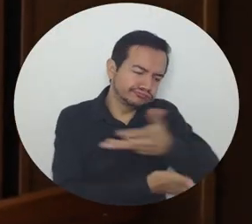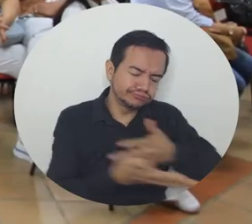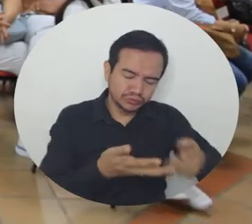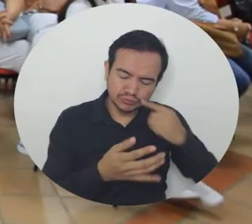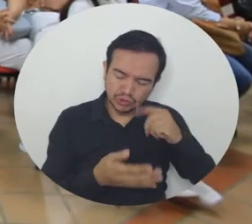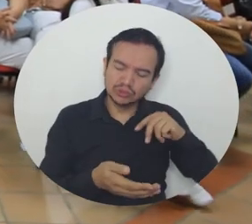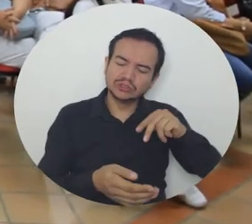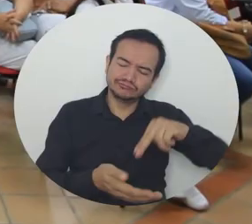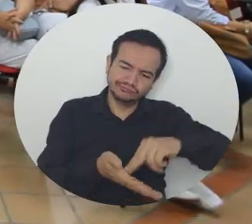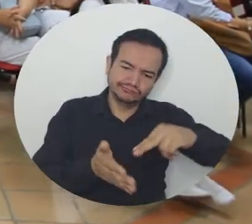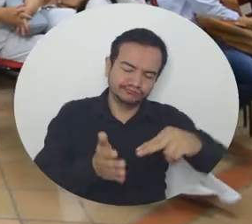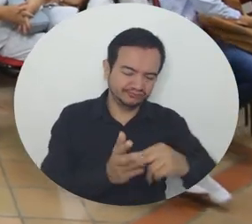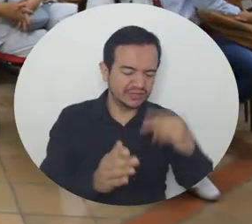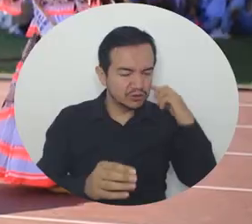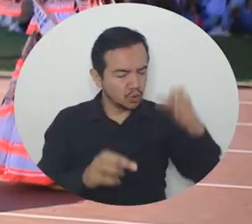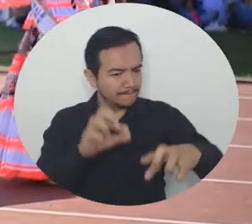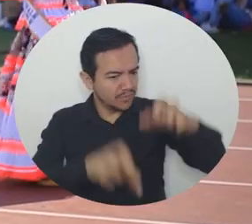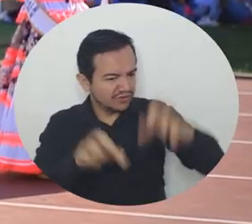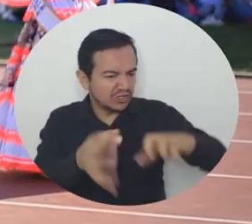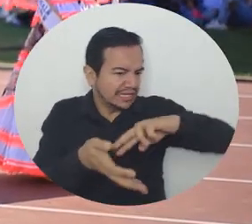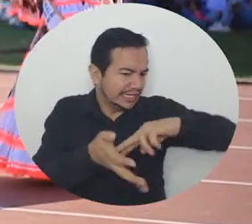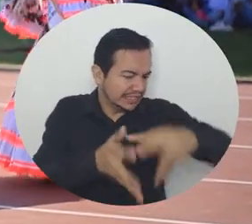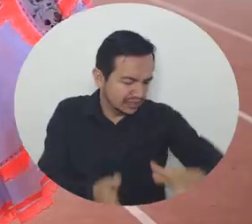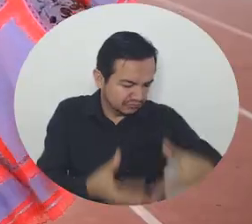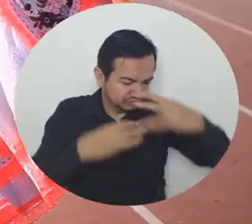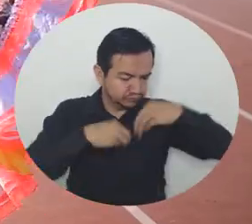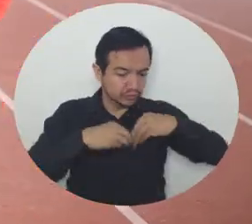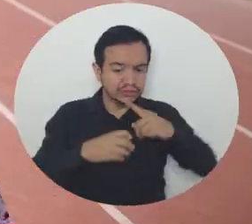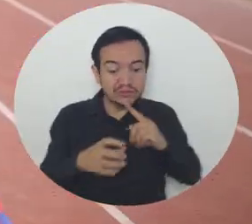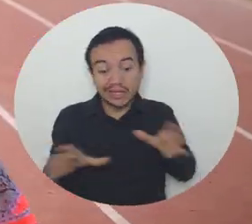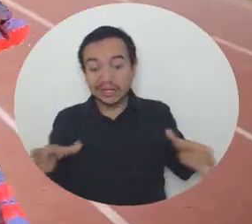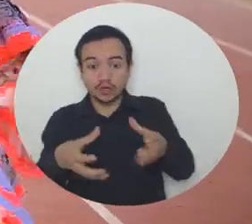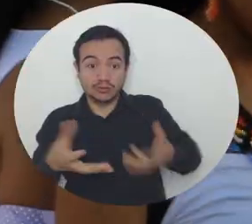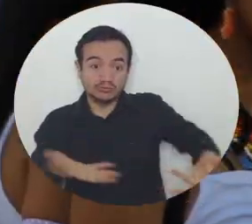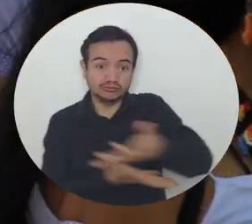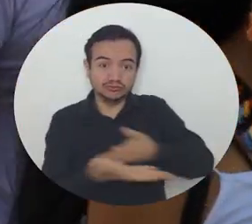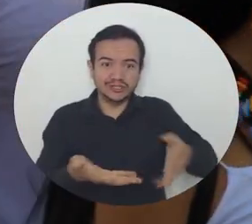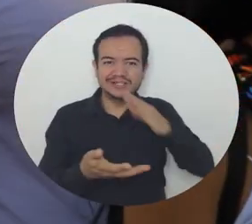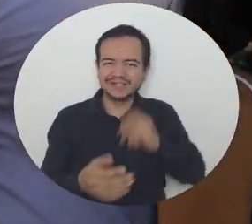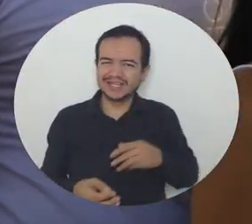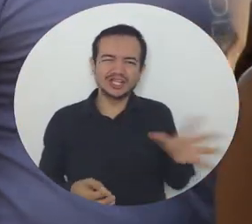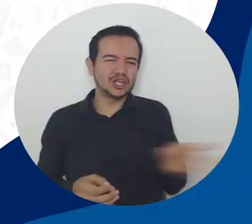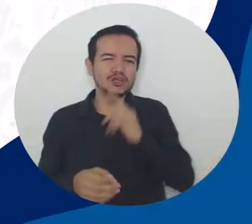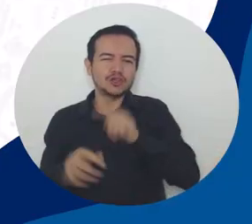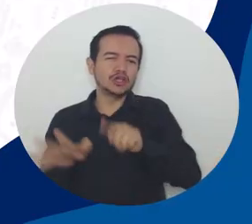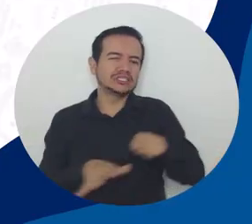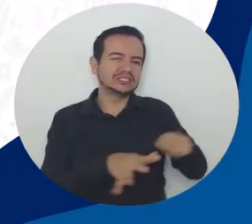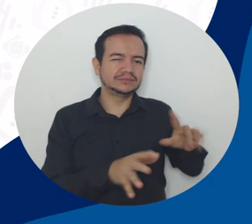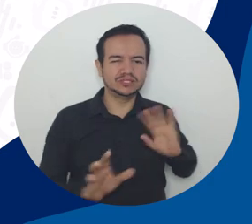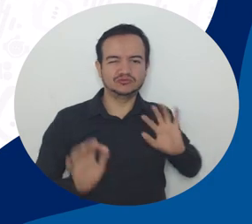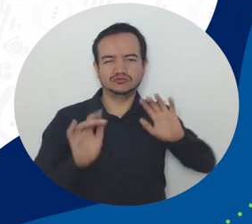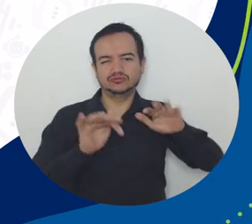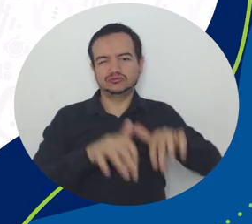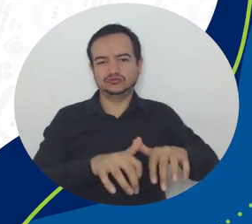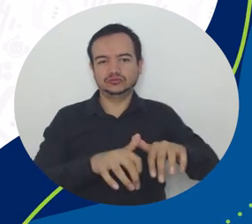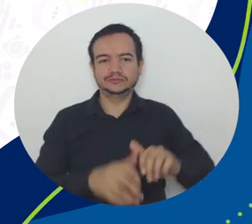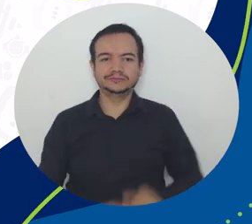internacional con actividades académicas y lúdicas en las que participaron estudiantes y docentes de todos los semestres.